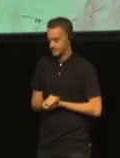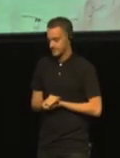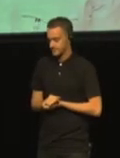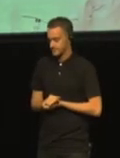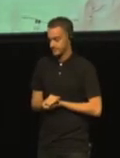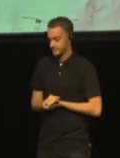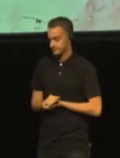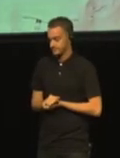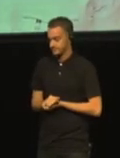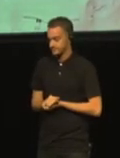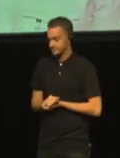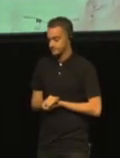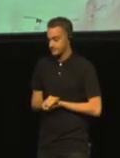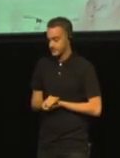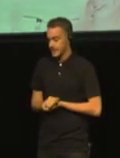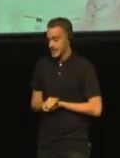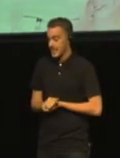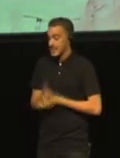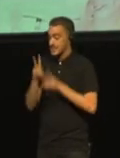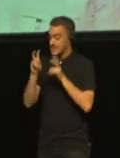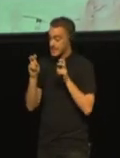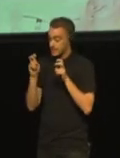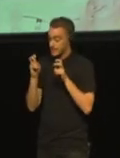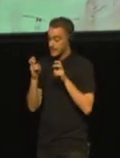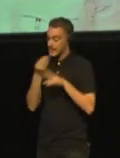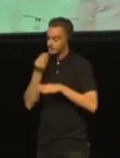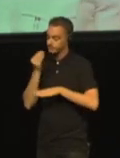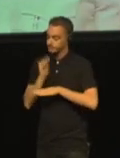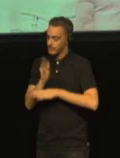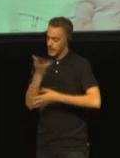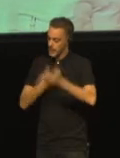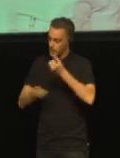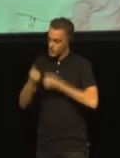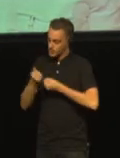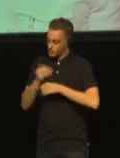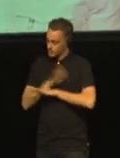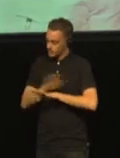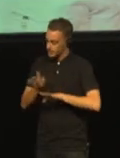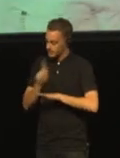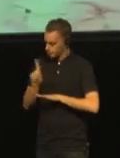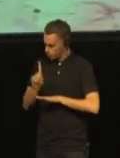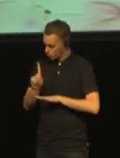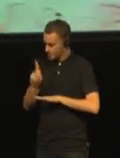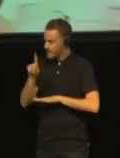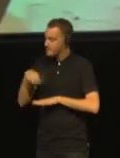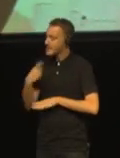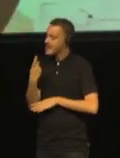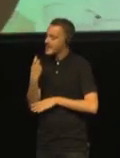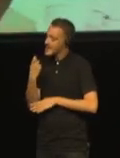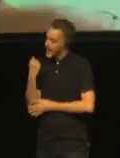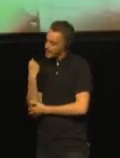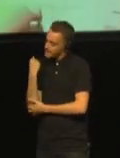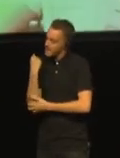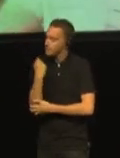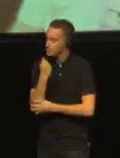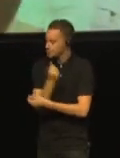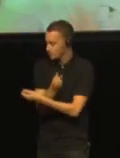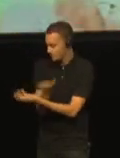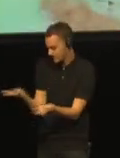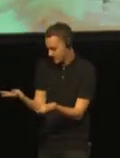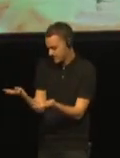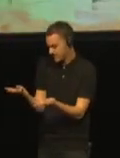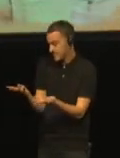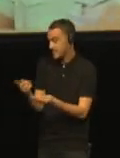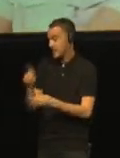una intervención financiera solamente pueda permitir este apoyo. Otro tipo de apoyos son necesarios y un fondo para la